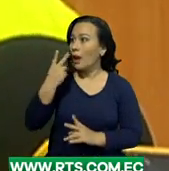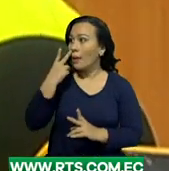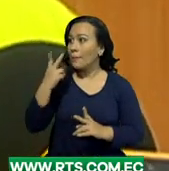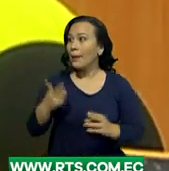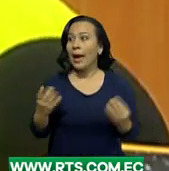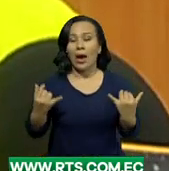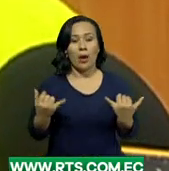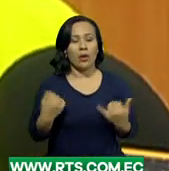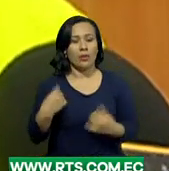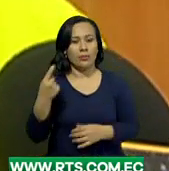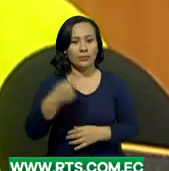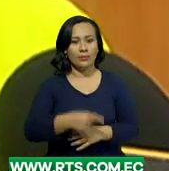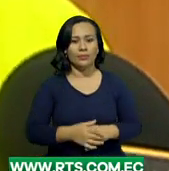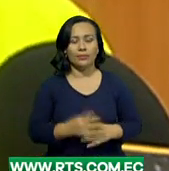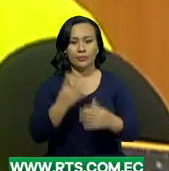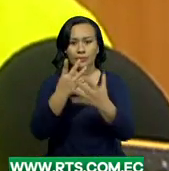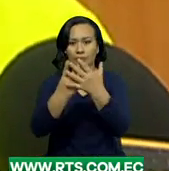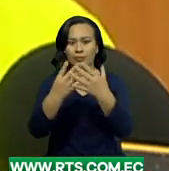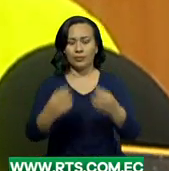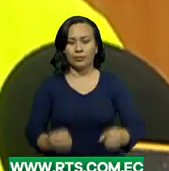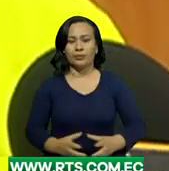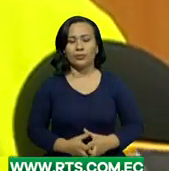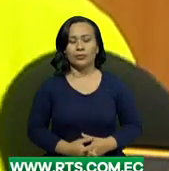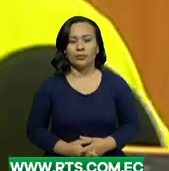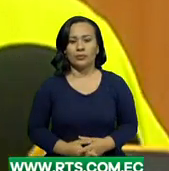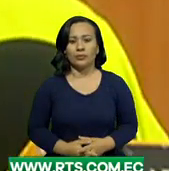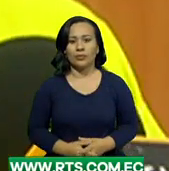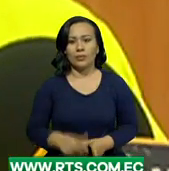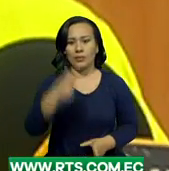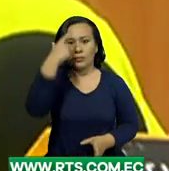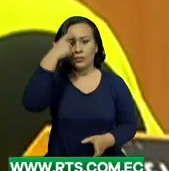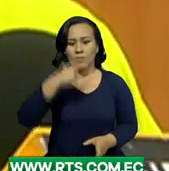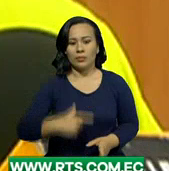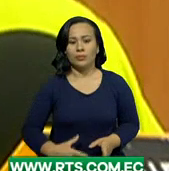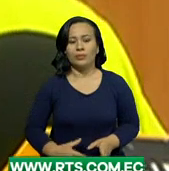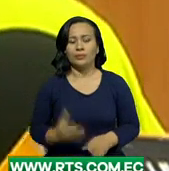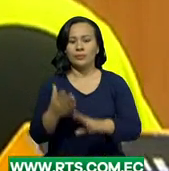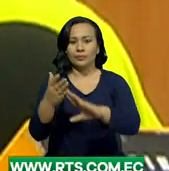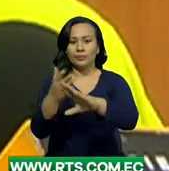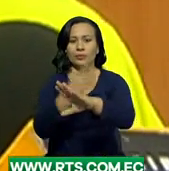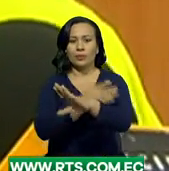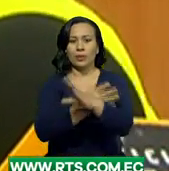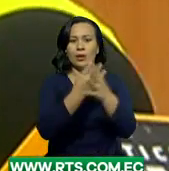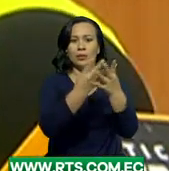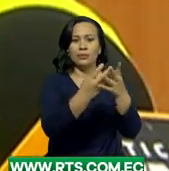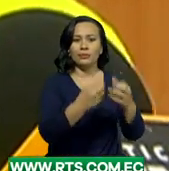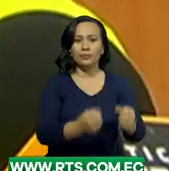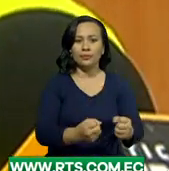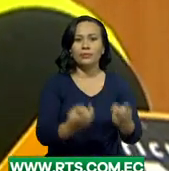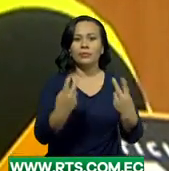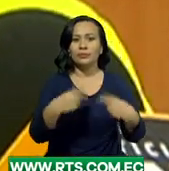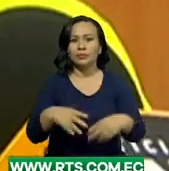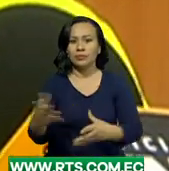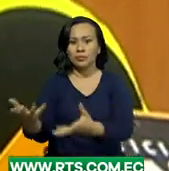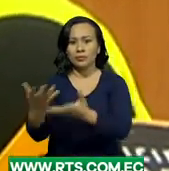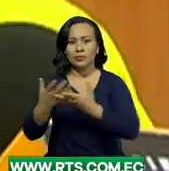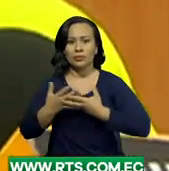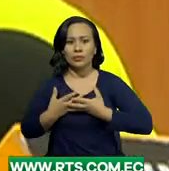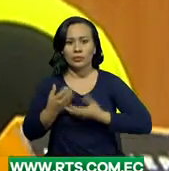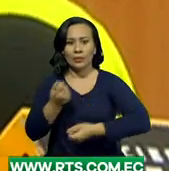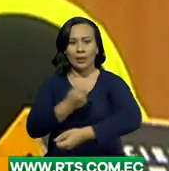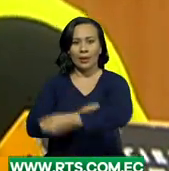dispuesto la detención de tanto la persona que habría entregado al niño como la persona que recibió al niño. Una